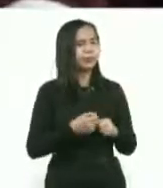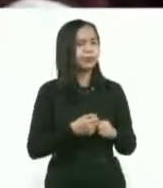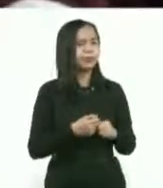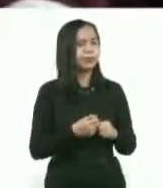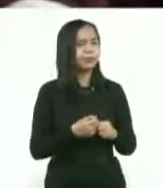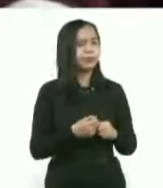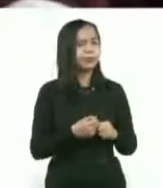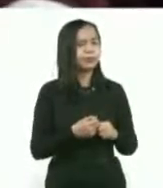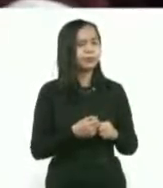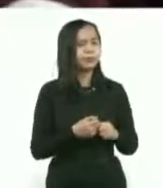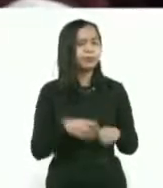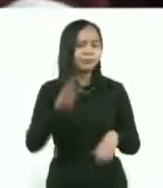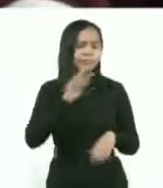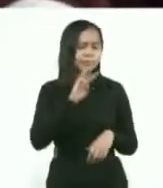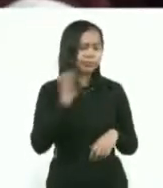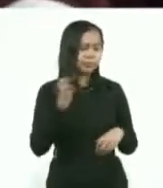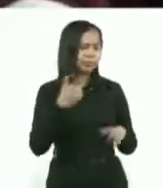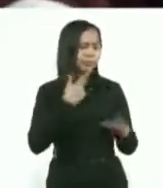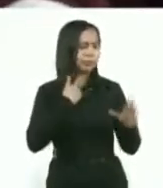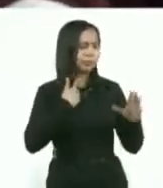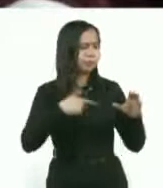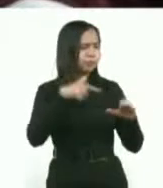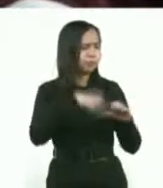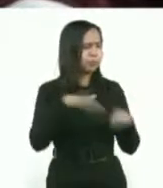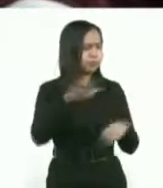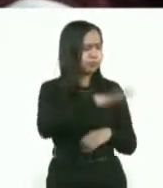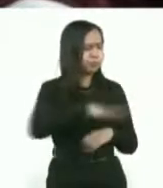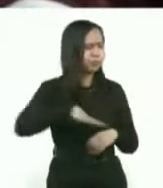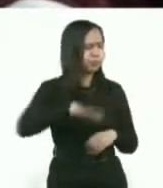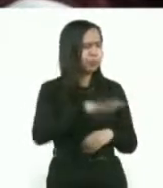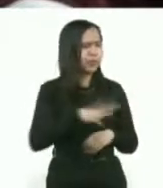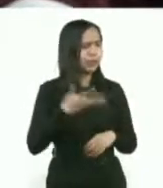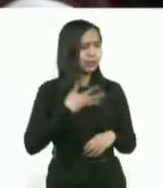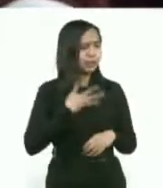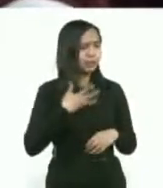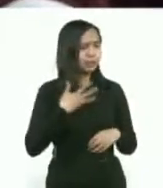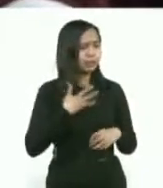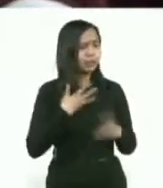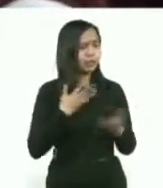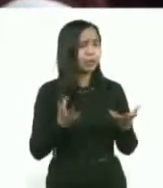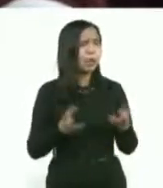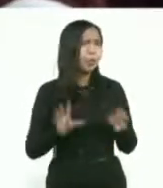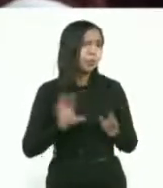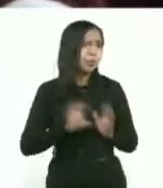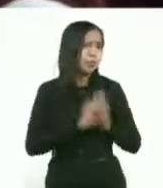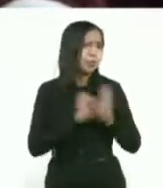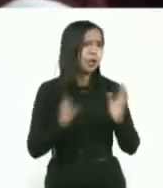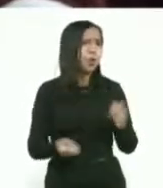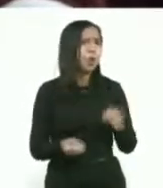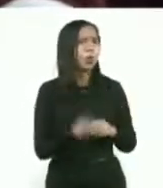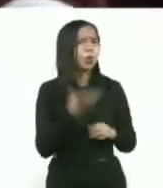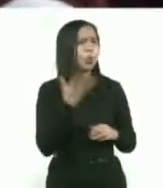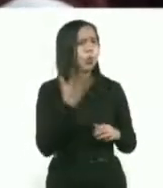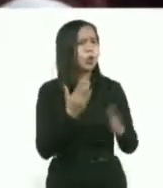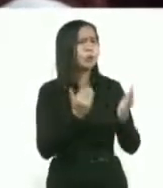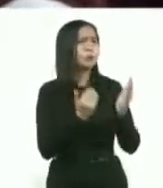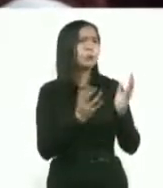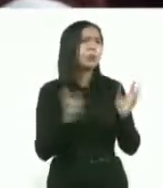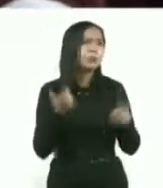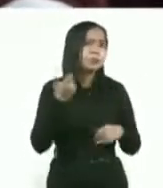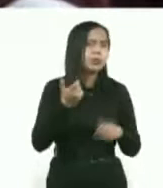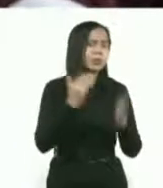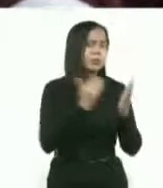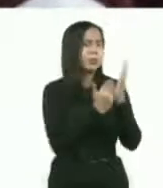casi 300 gasolinerías en la ciudad, ¿tienen algunos datos de cuántas están en el promedio del precio de